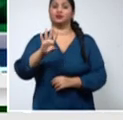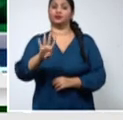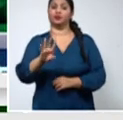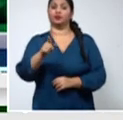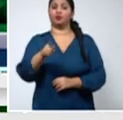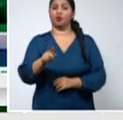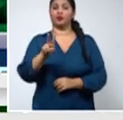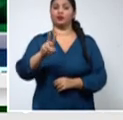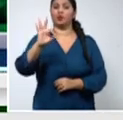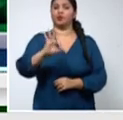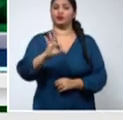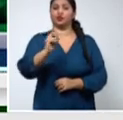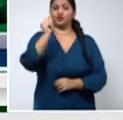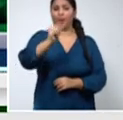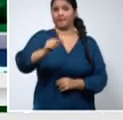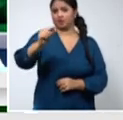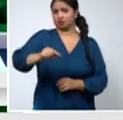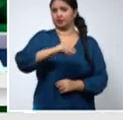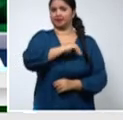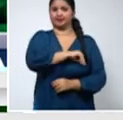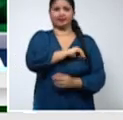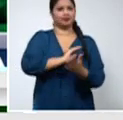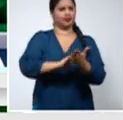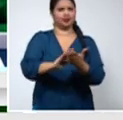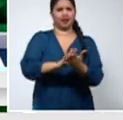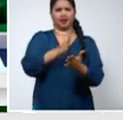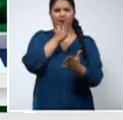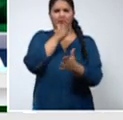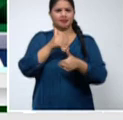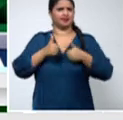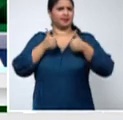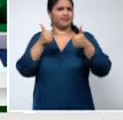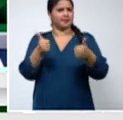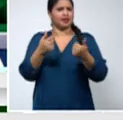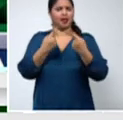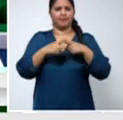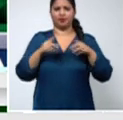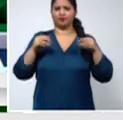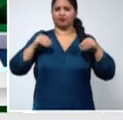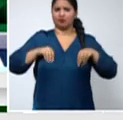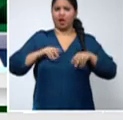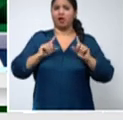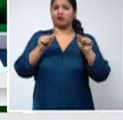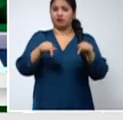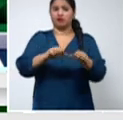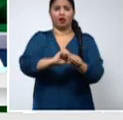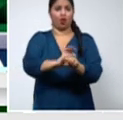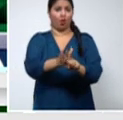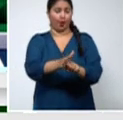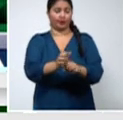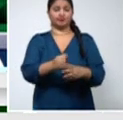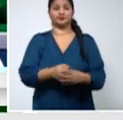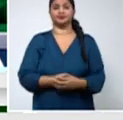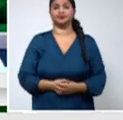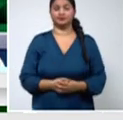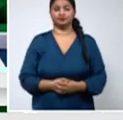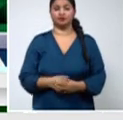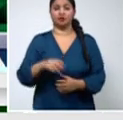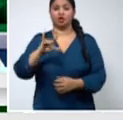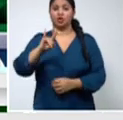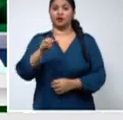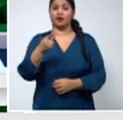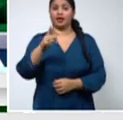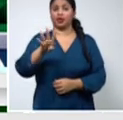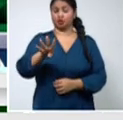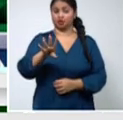54,2% de todos los diagnosticados. De los 914, pues estaban totalmente asintomáticos. Es